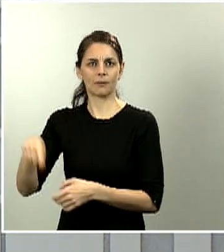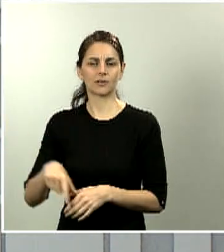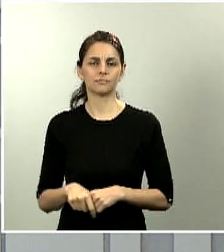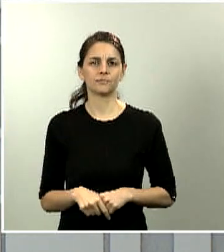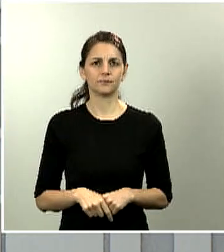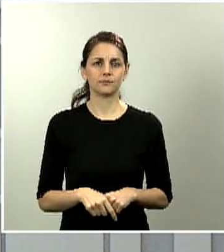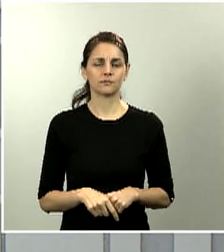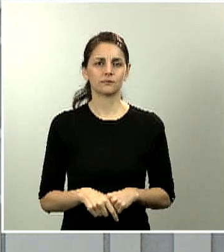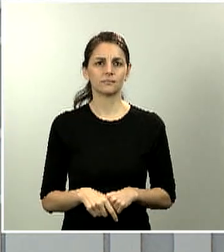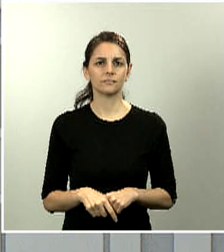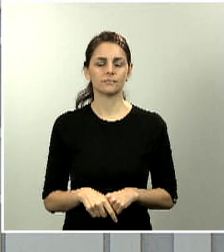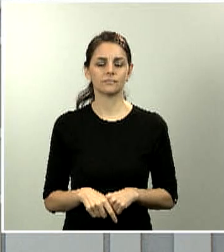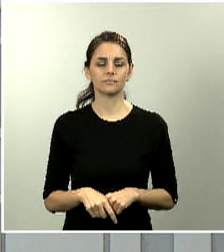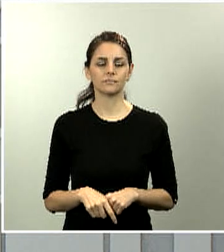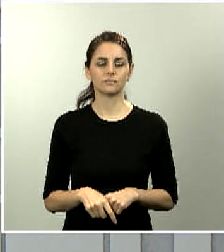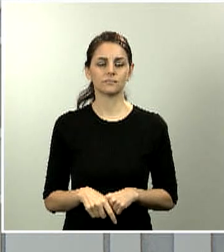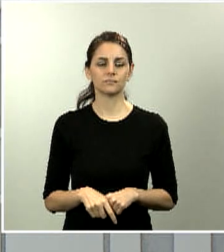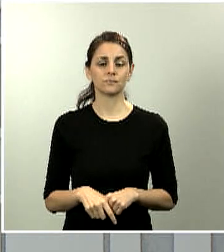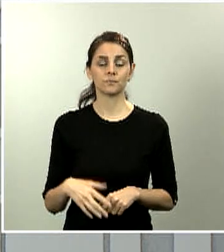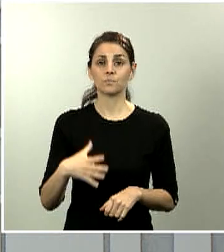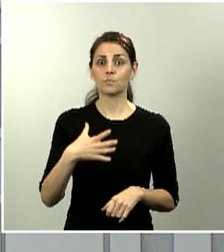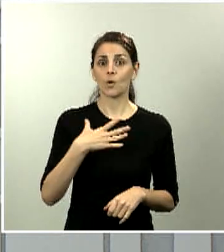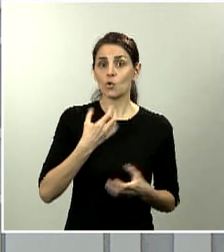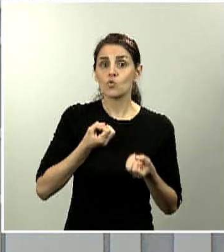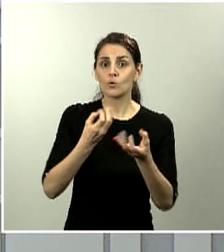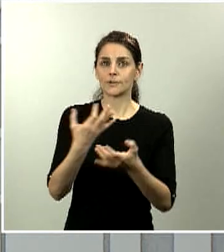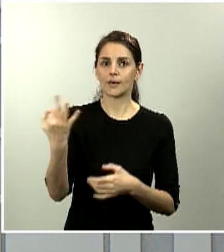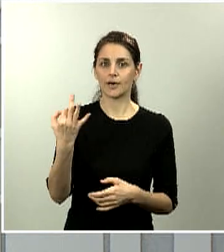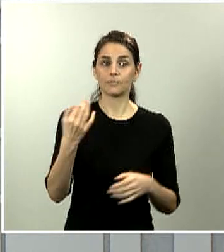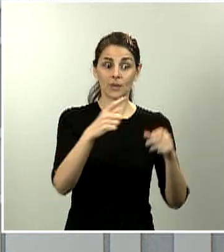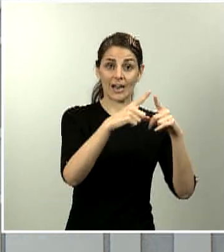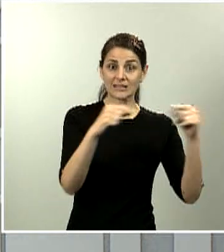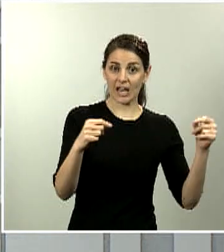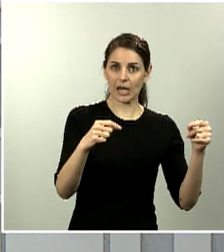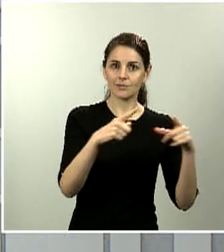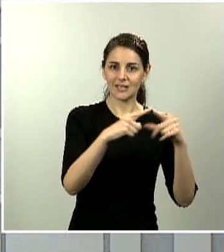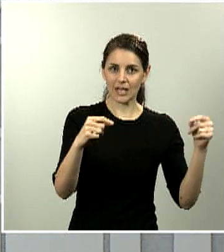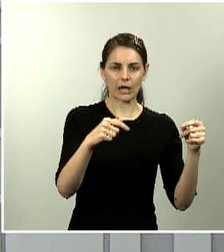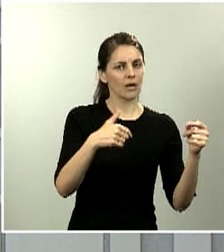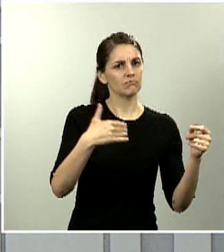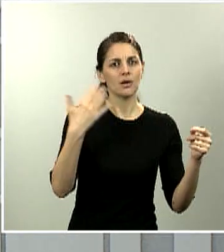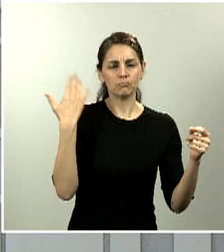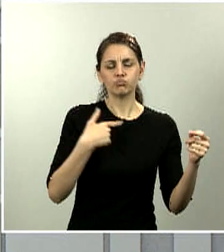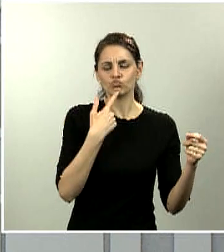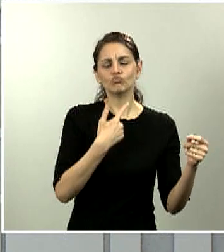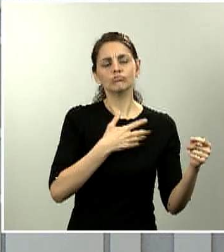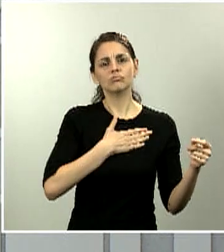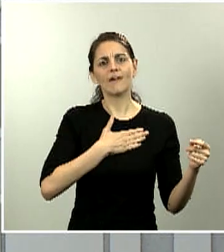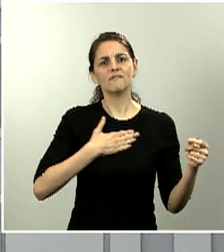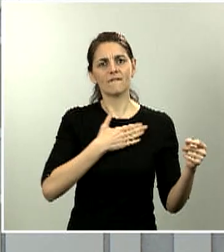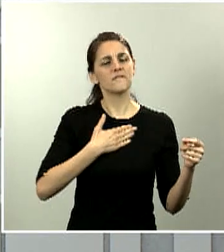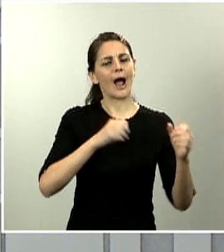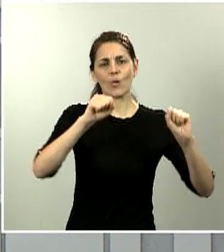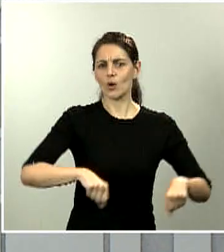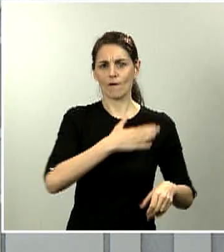Puedo decirles que Esquerra Republicana de Cataluña ha mostrado su intención de participar en este acuerdo.